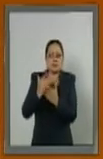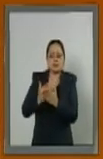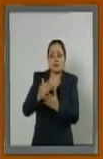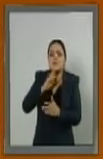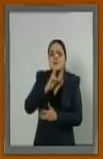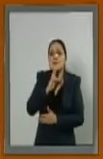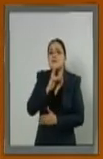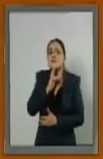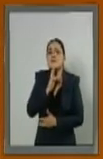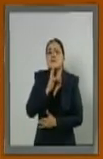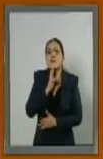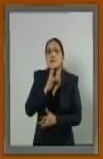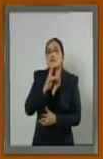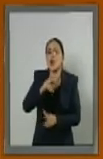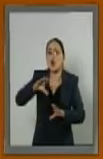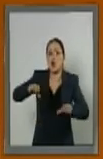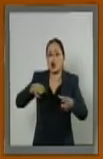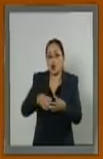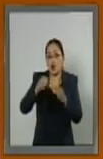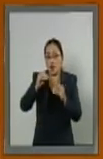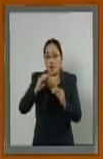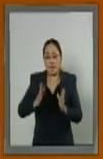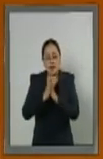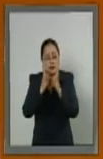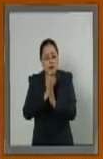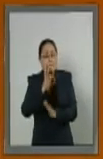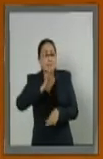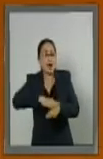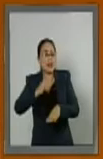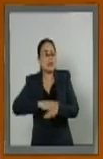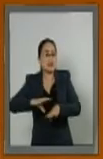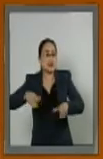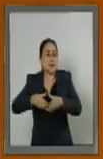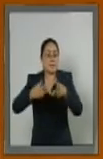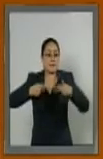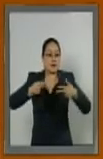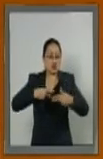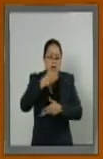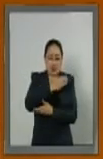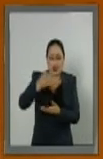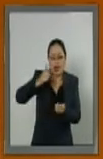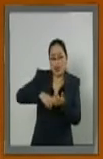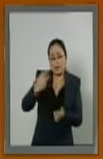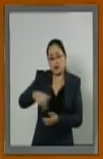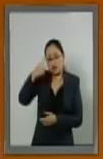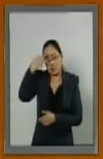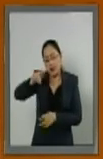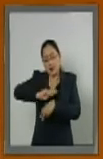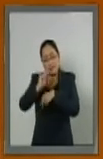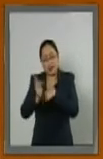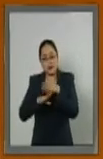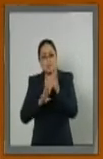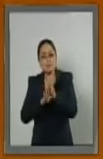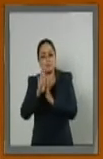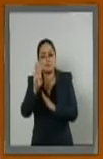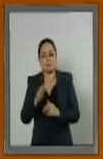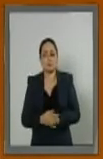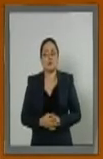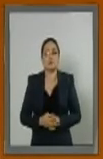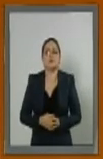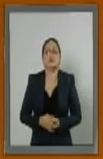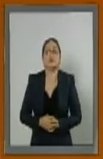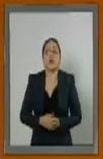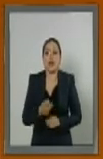empleos y mayor participación de los productores de México en el desarrollo nacional. De esta